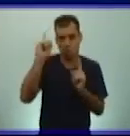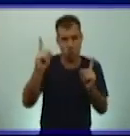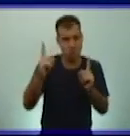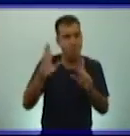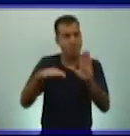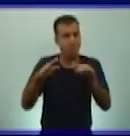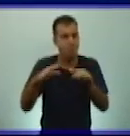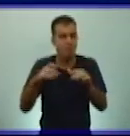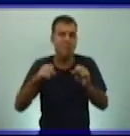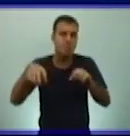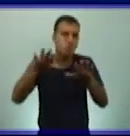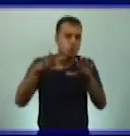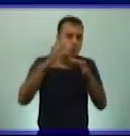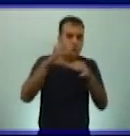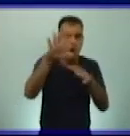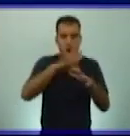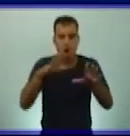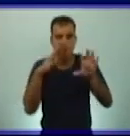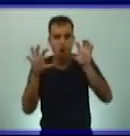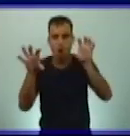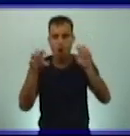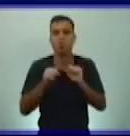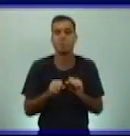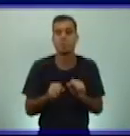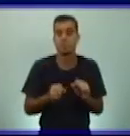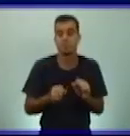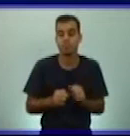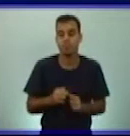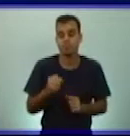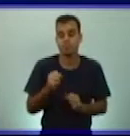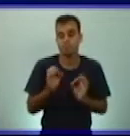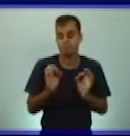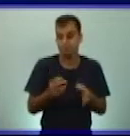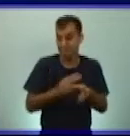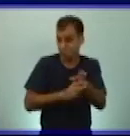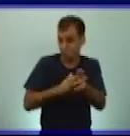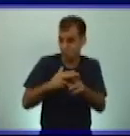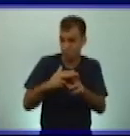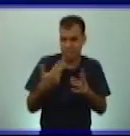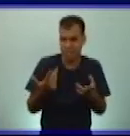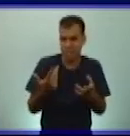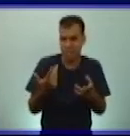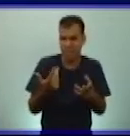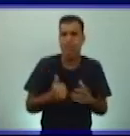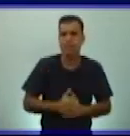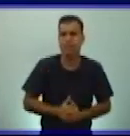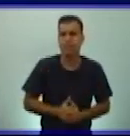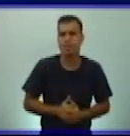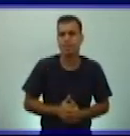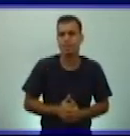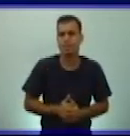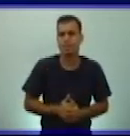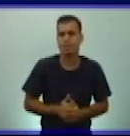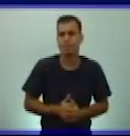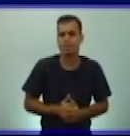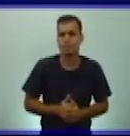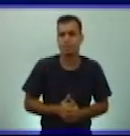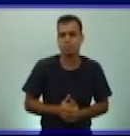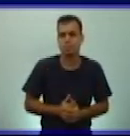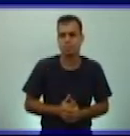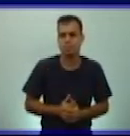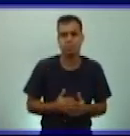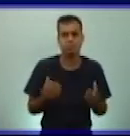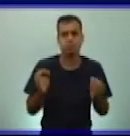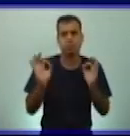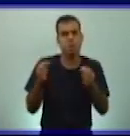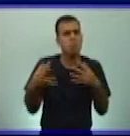geográfica. Desde el punto de vista histórico, la situación geográfica del archipiélago cubano se le atribuye una serie de hechos, entre ellos los que se